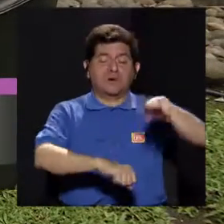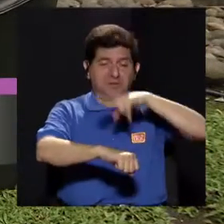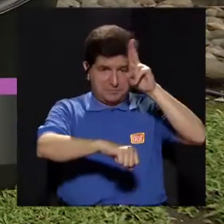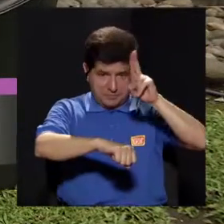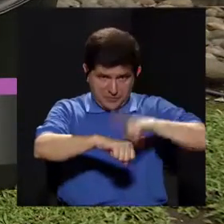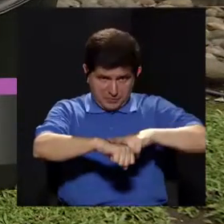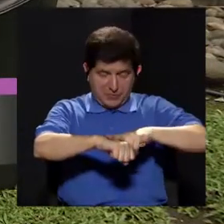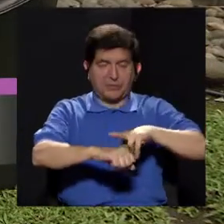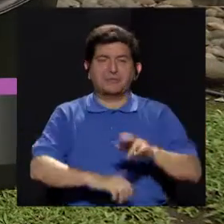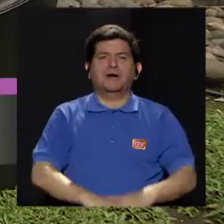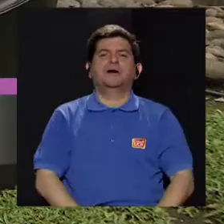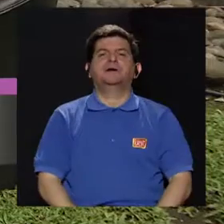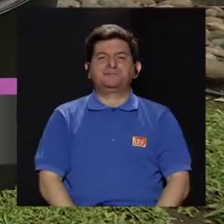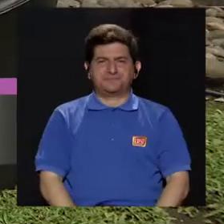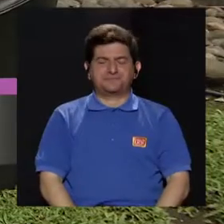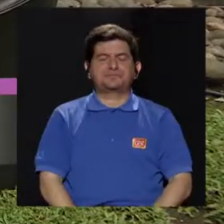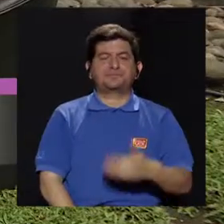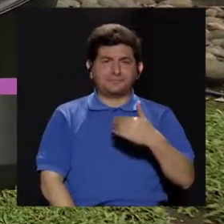frecuente